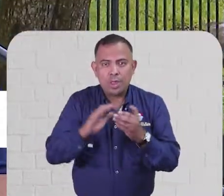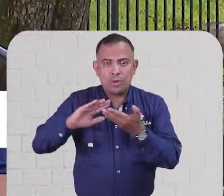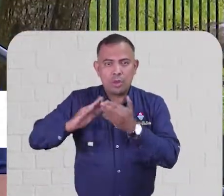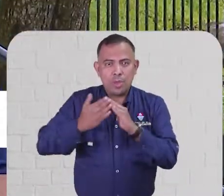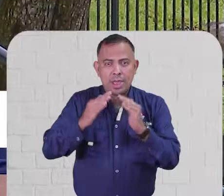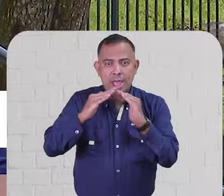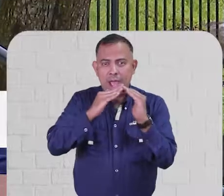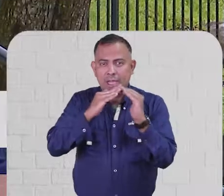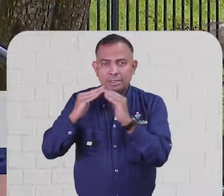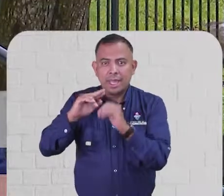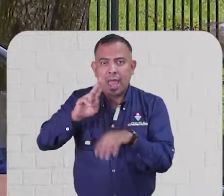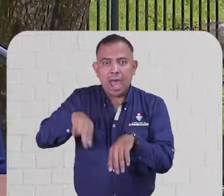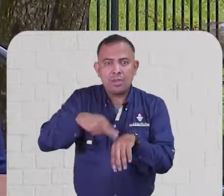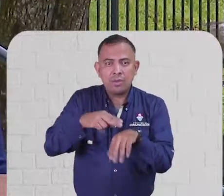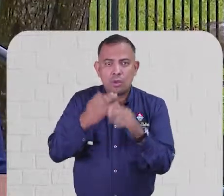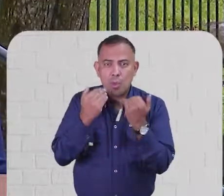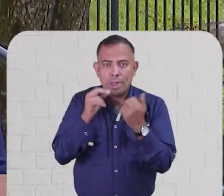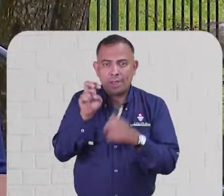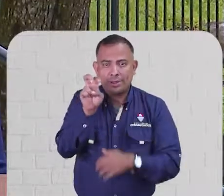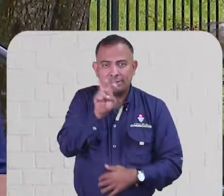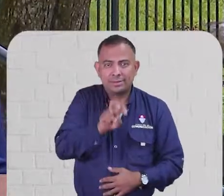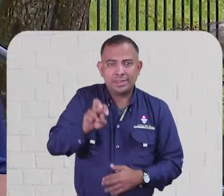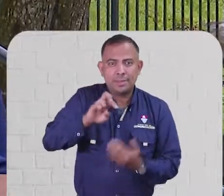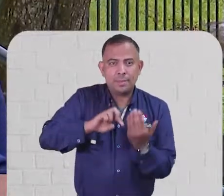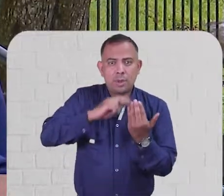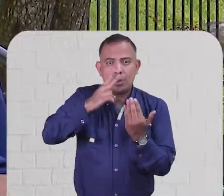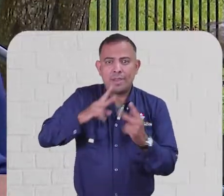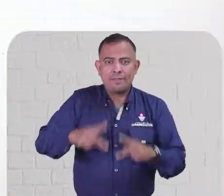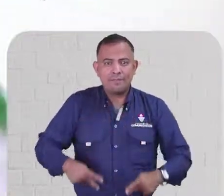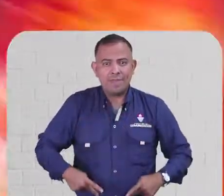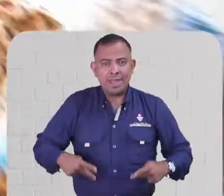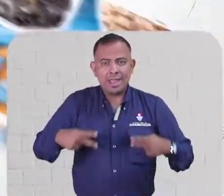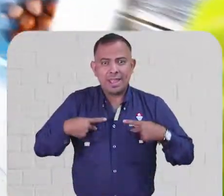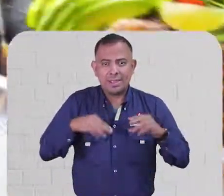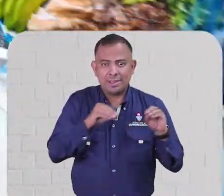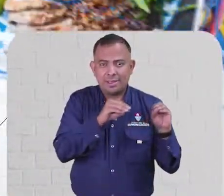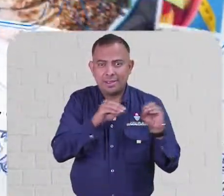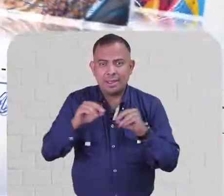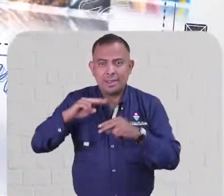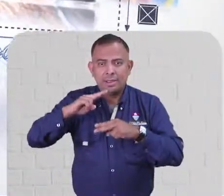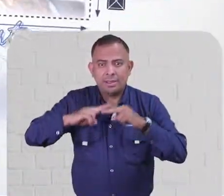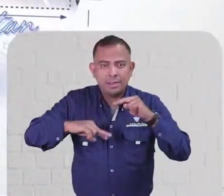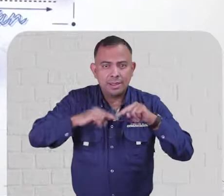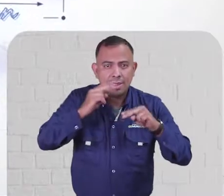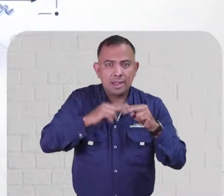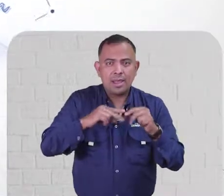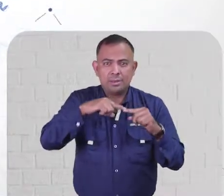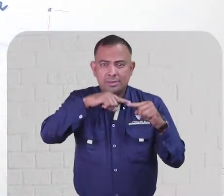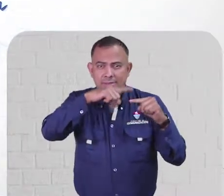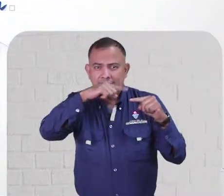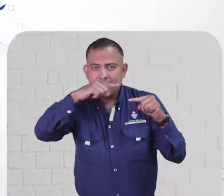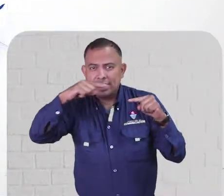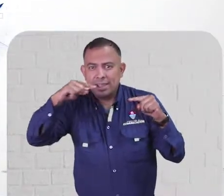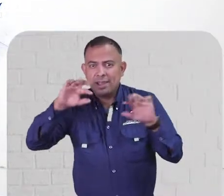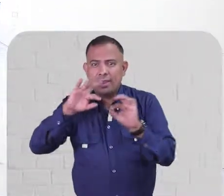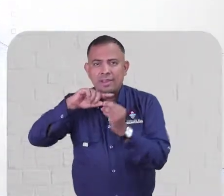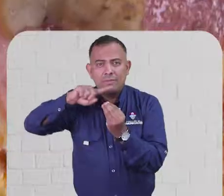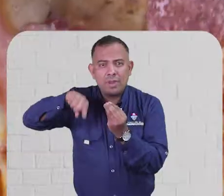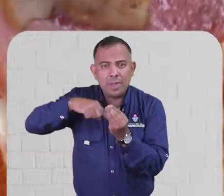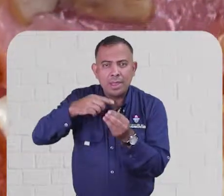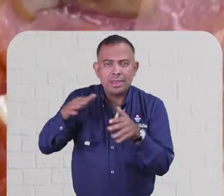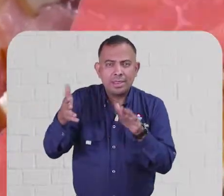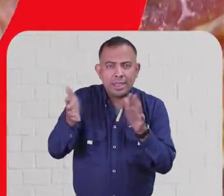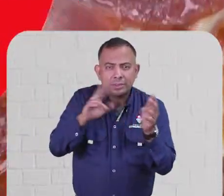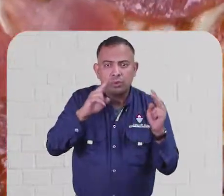brinda asesorías a los vecinos en nutrición a través del programa Más Vida y así promover la recuperación integral